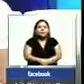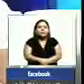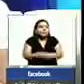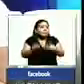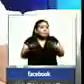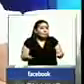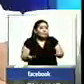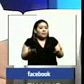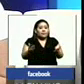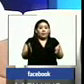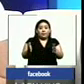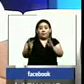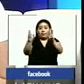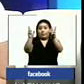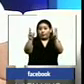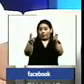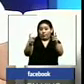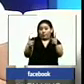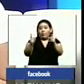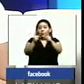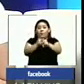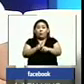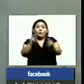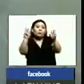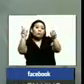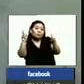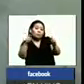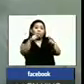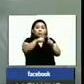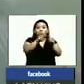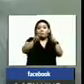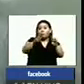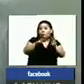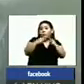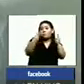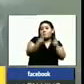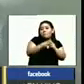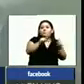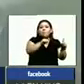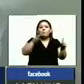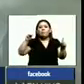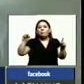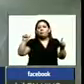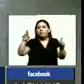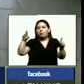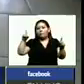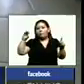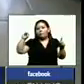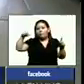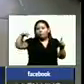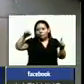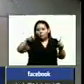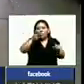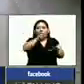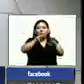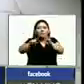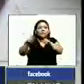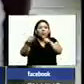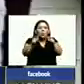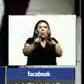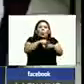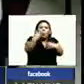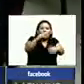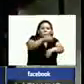Vamos a cambiar de tema Un presunto pandillero Identificado como Mardoqueo Martín Estrejo De 26 años Fue capturado En el